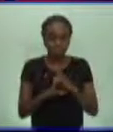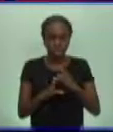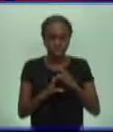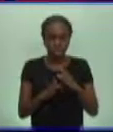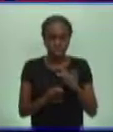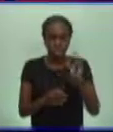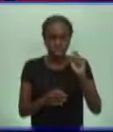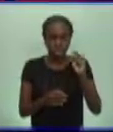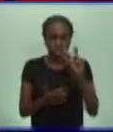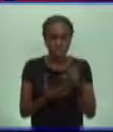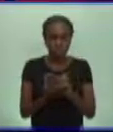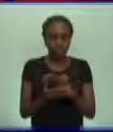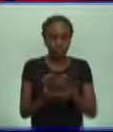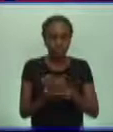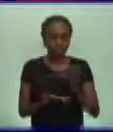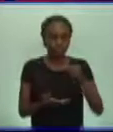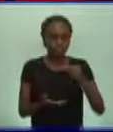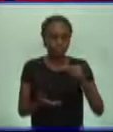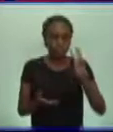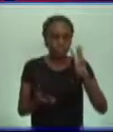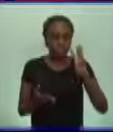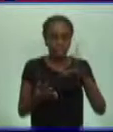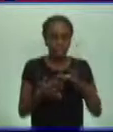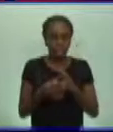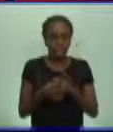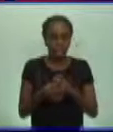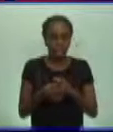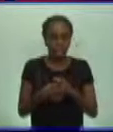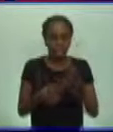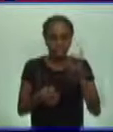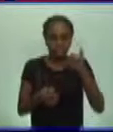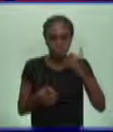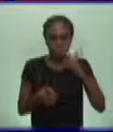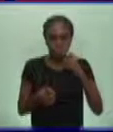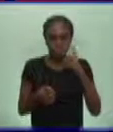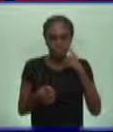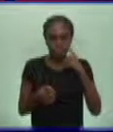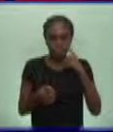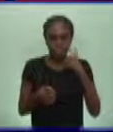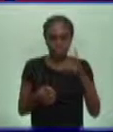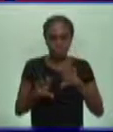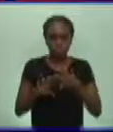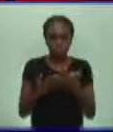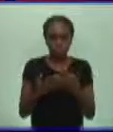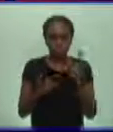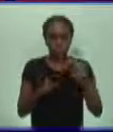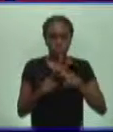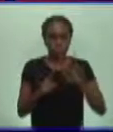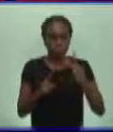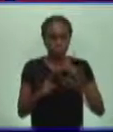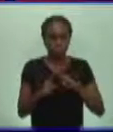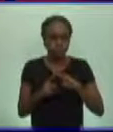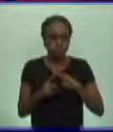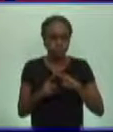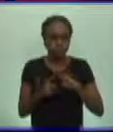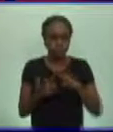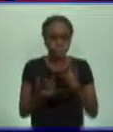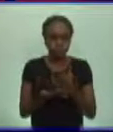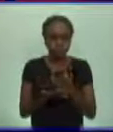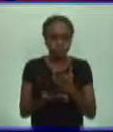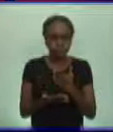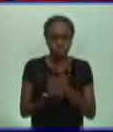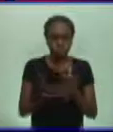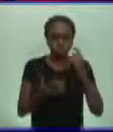alumno de tercer grado que ha estado muy al tanto de todas nuestras clases. Sí, a Lázaro